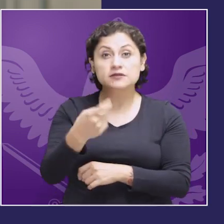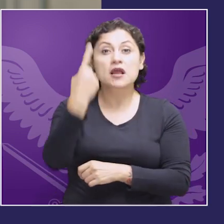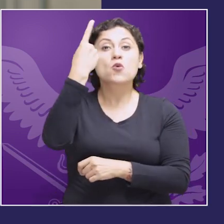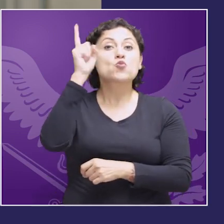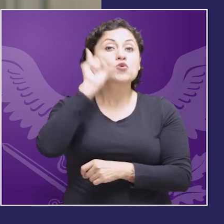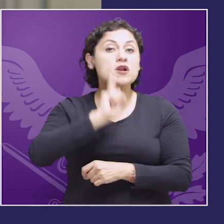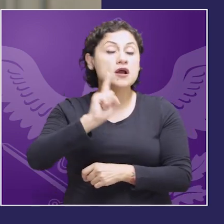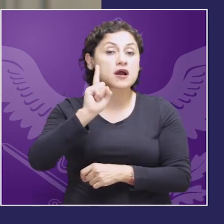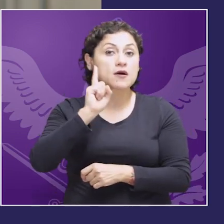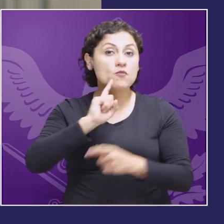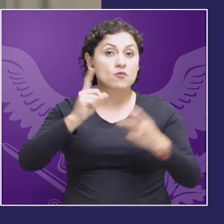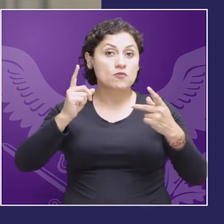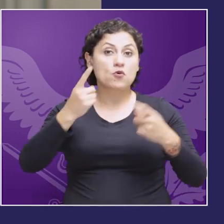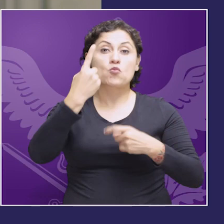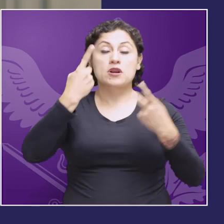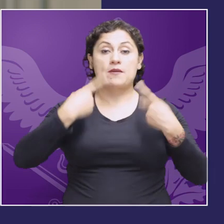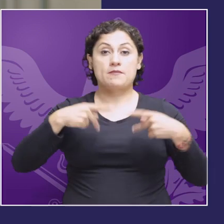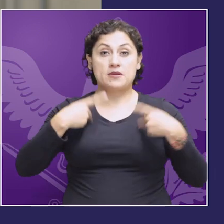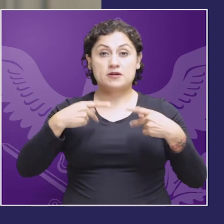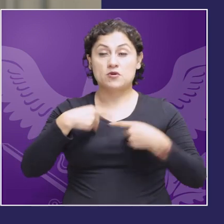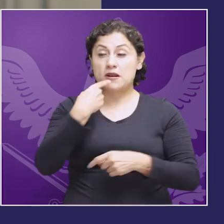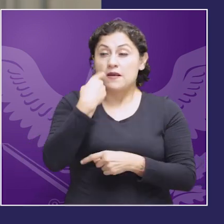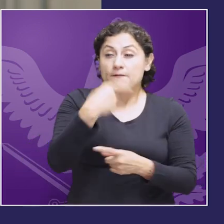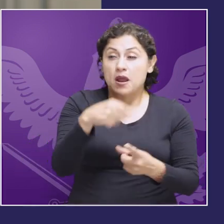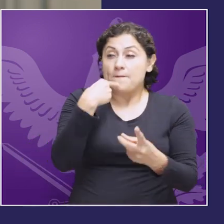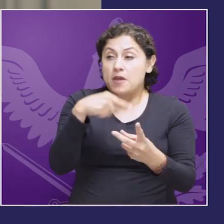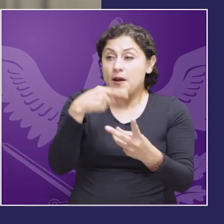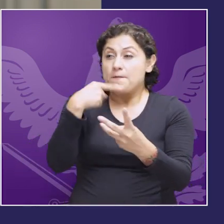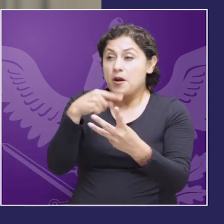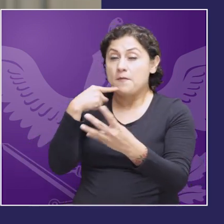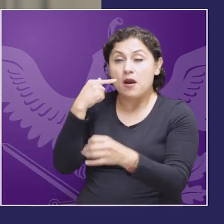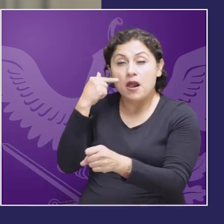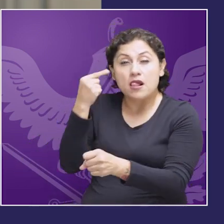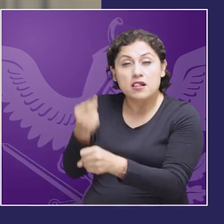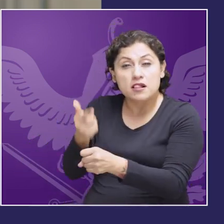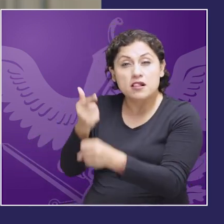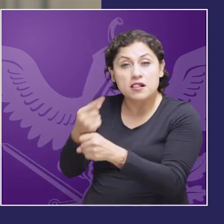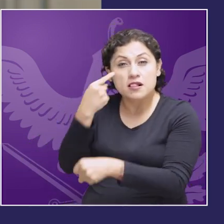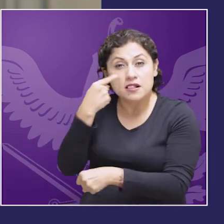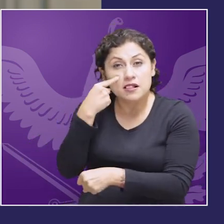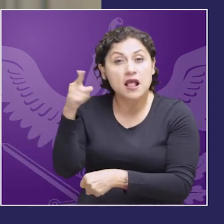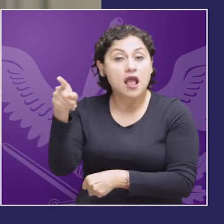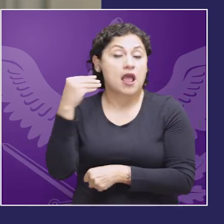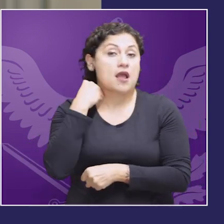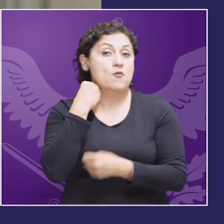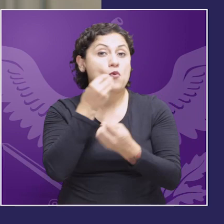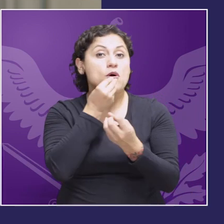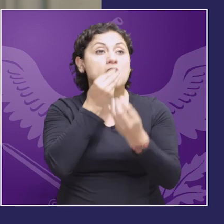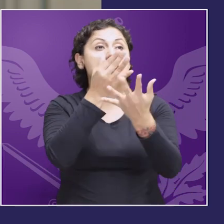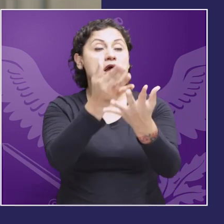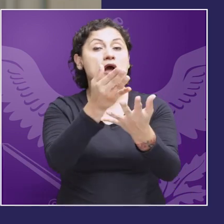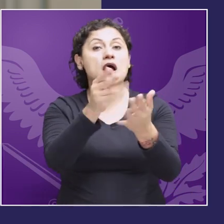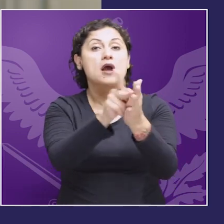el abogado dijo por la prensa: lo único que yo le pido a los jueces es que no apliquen perspectiva de género. O sea, en el